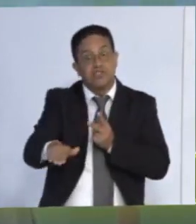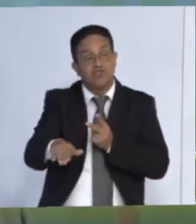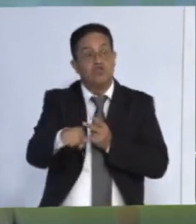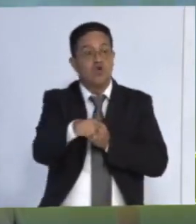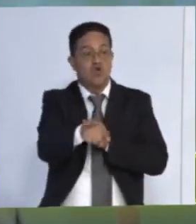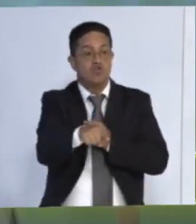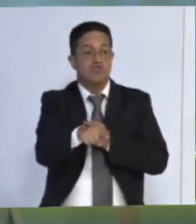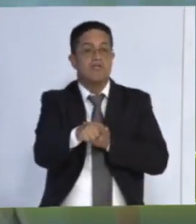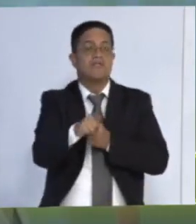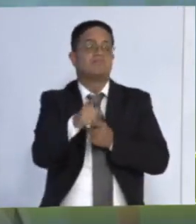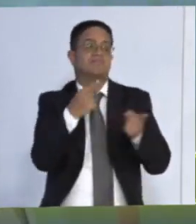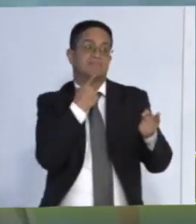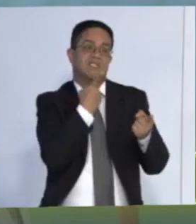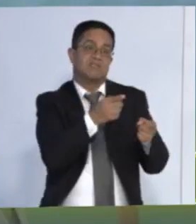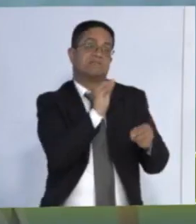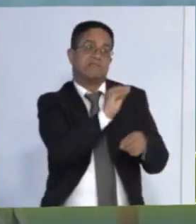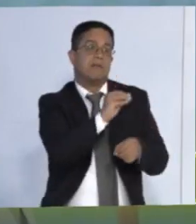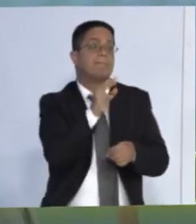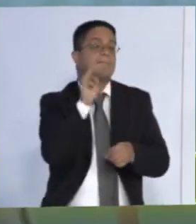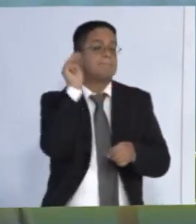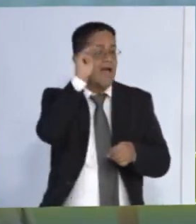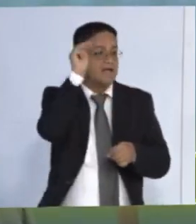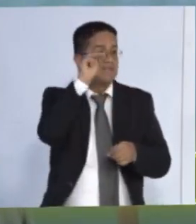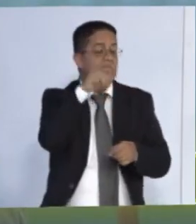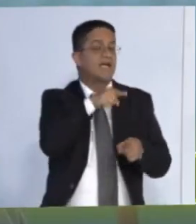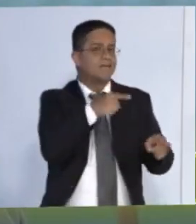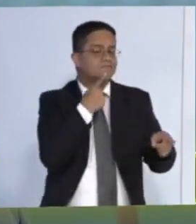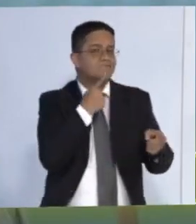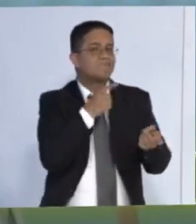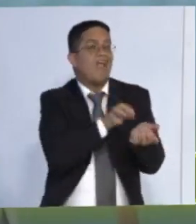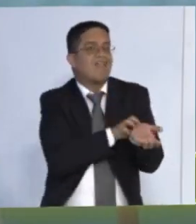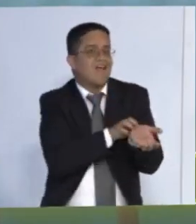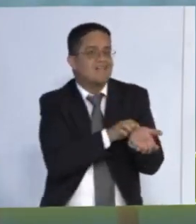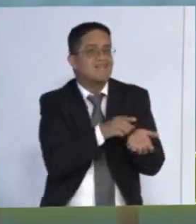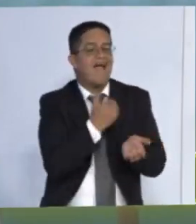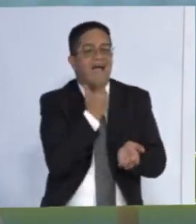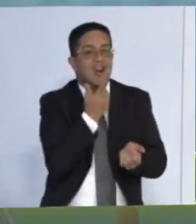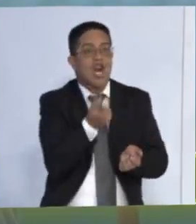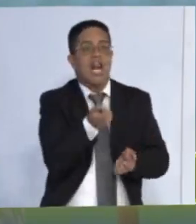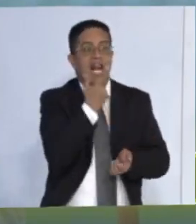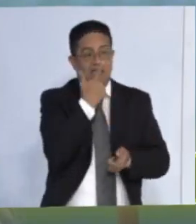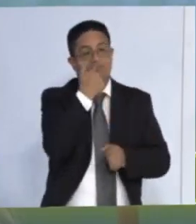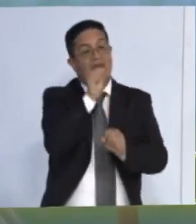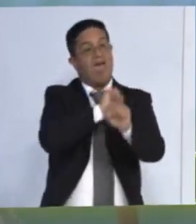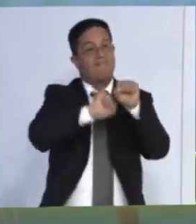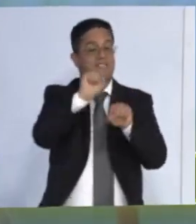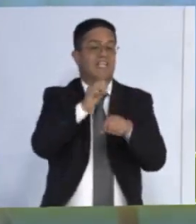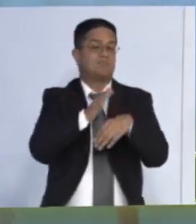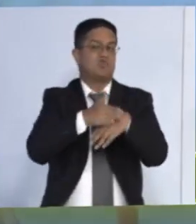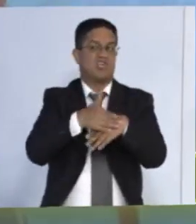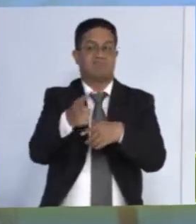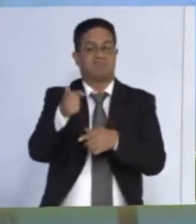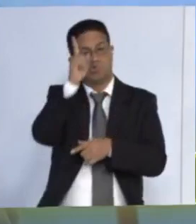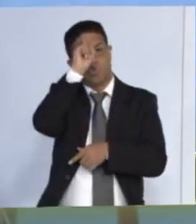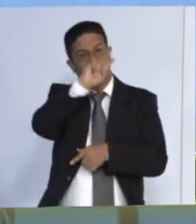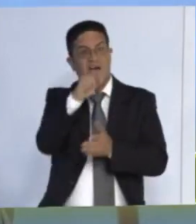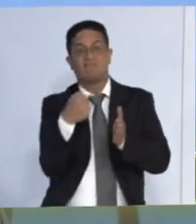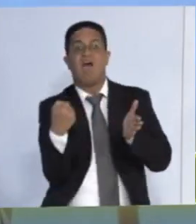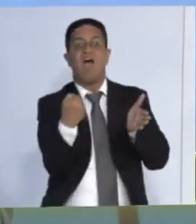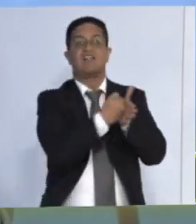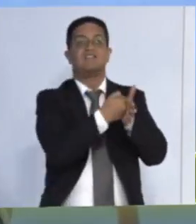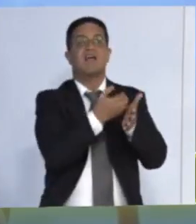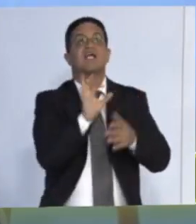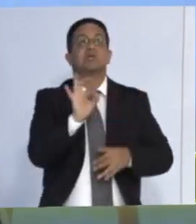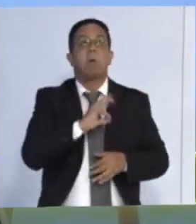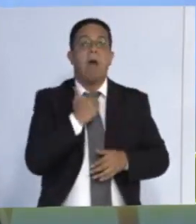los compañeritos, decirle, mira, yo soy alérgico a tales y tales medicamentos para que lo tengan en cuenta, porque uno nunca sabe, cuando tiene un accidente, ni Dios lo quiera la